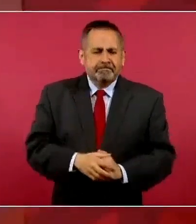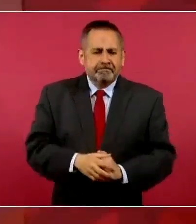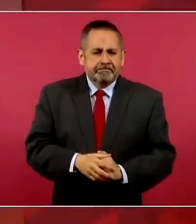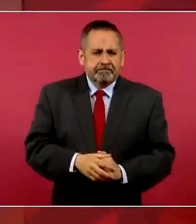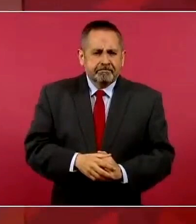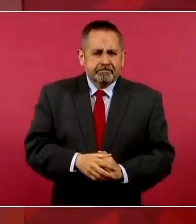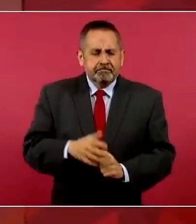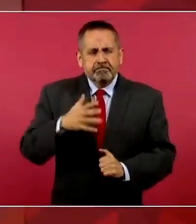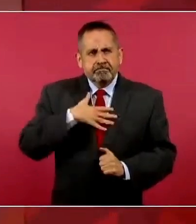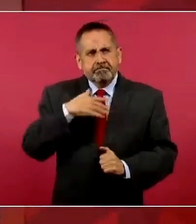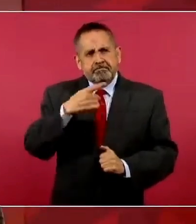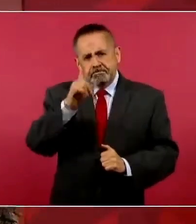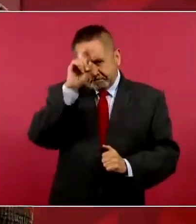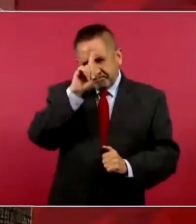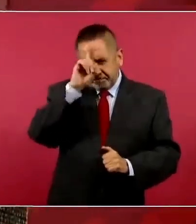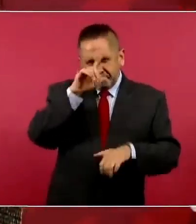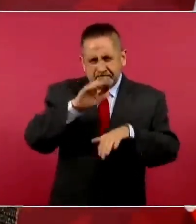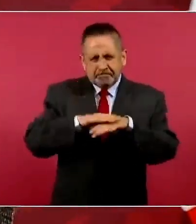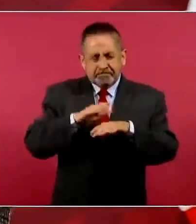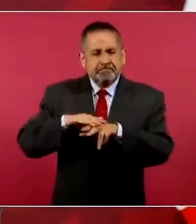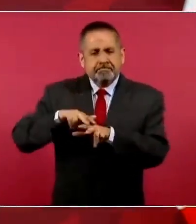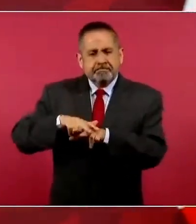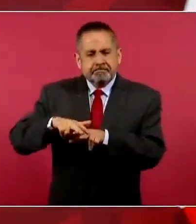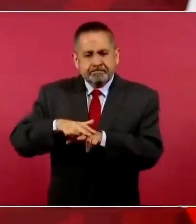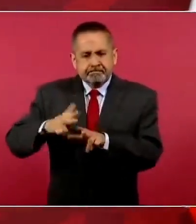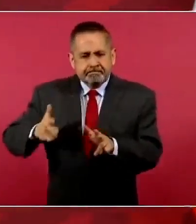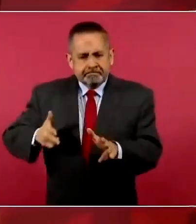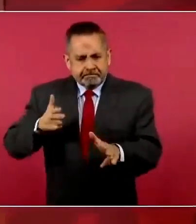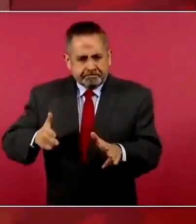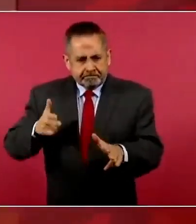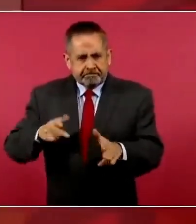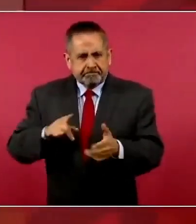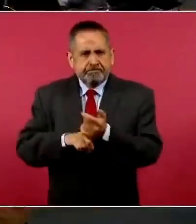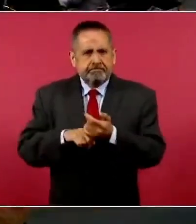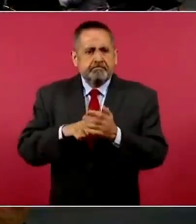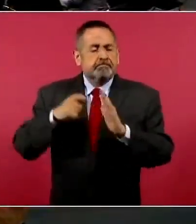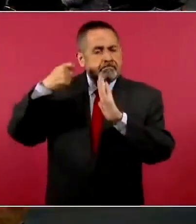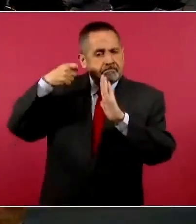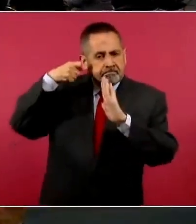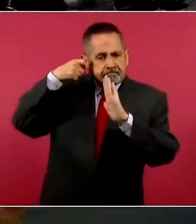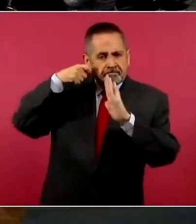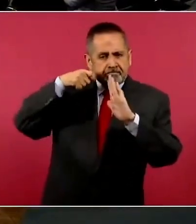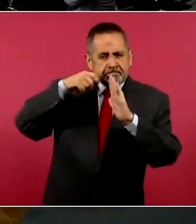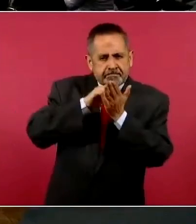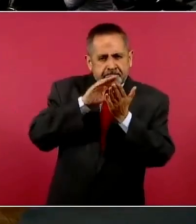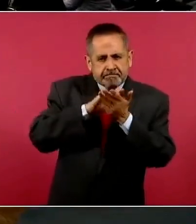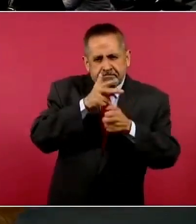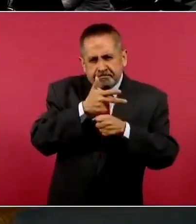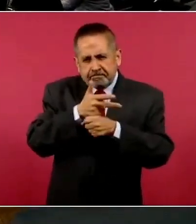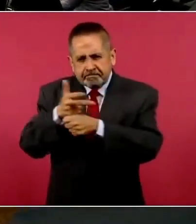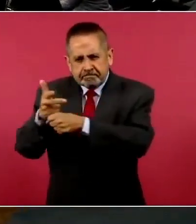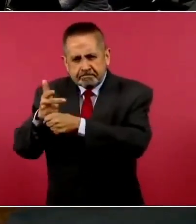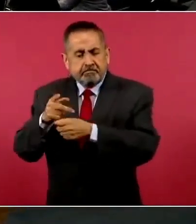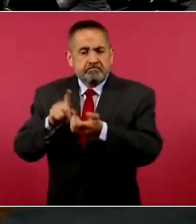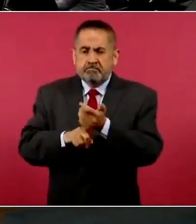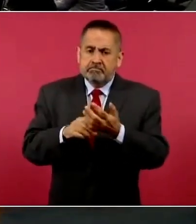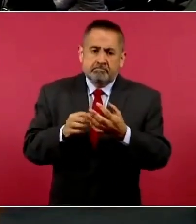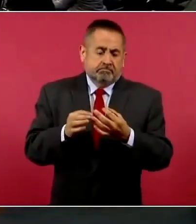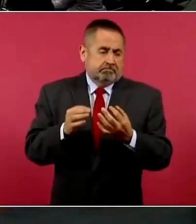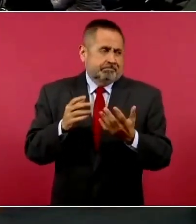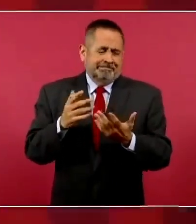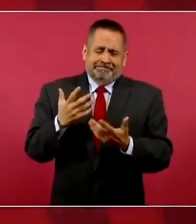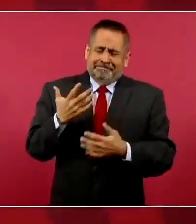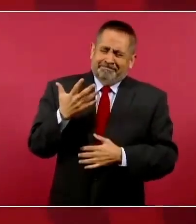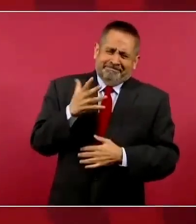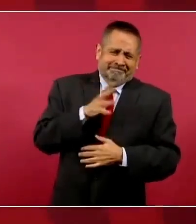estoy recomendando que para lo del Tren Maya se haga un documental, porque es una nación, es que es